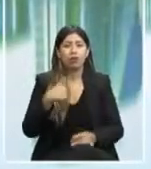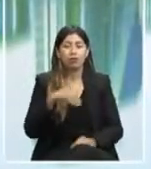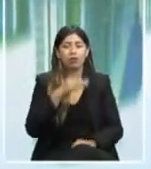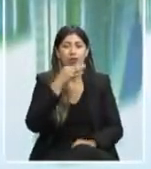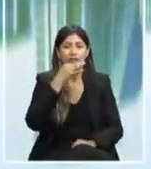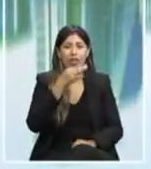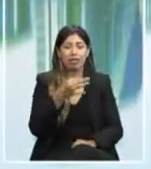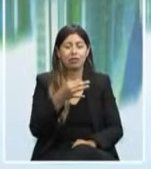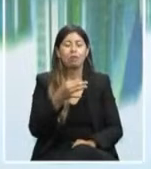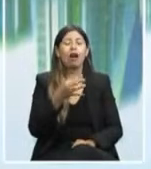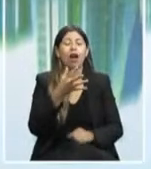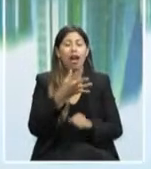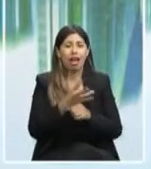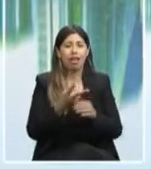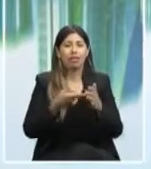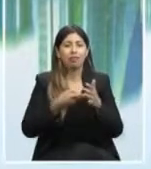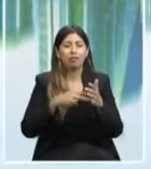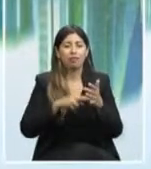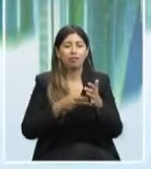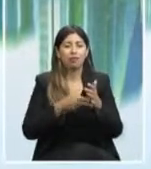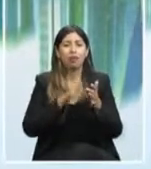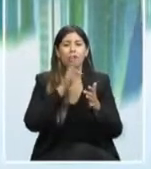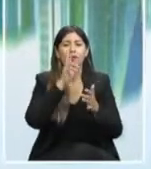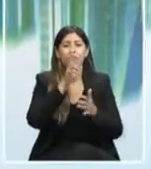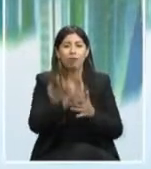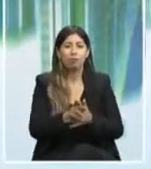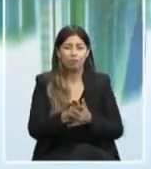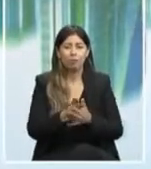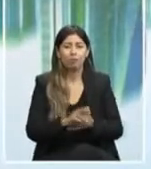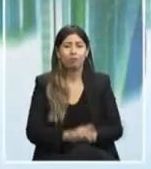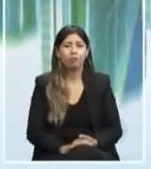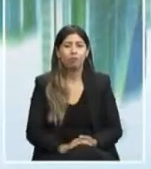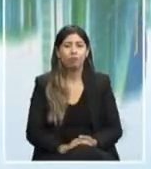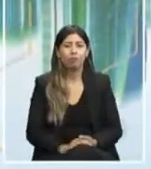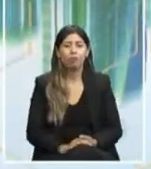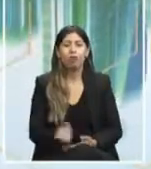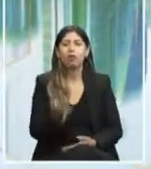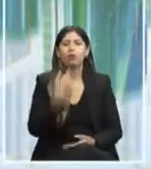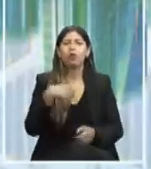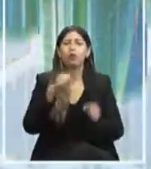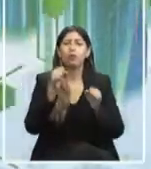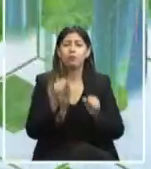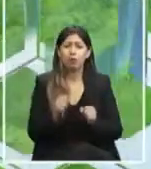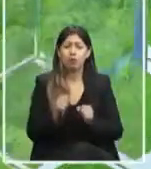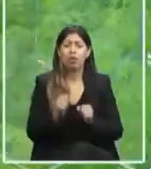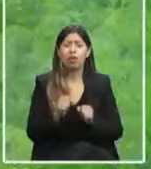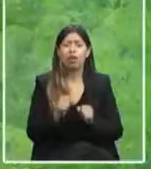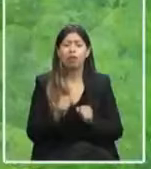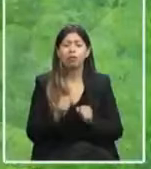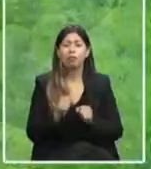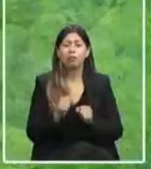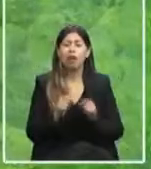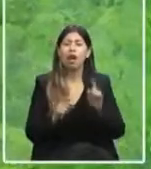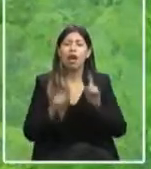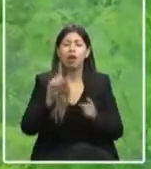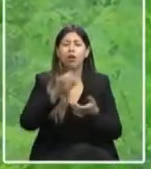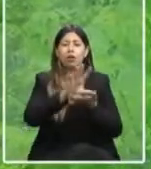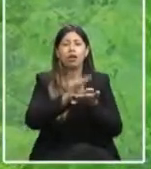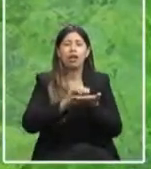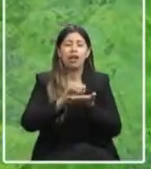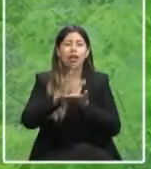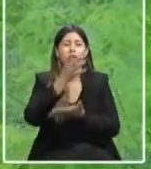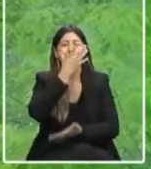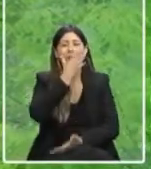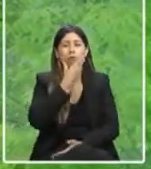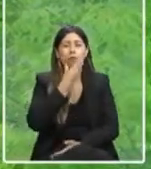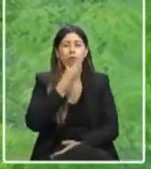existen soluciones, es decir, no es tarde. Nosotros podemos actuar. Hay ejemplos hermosos, concretos,